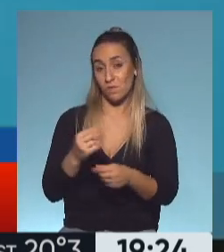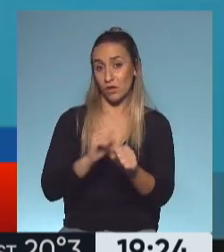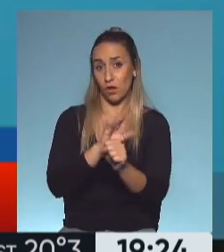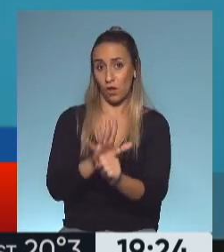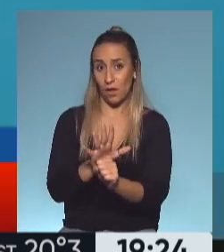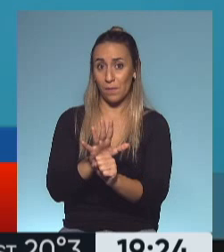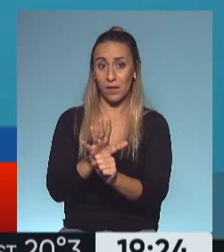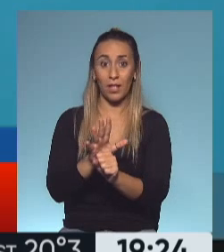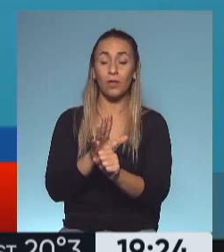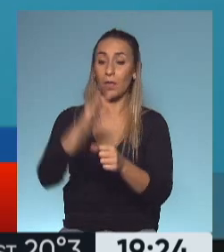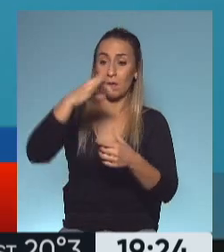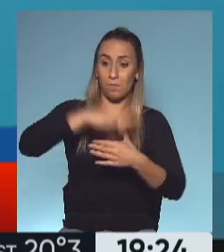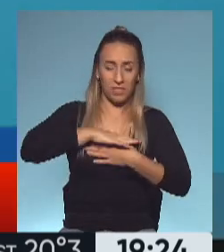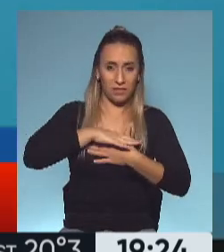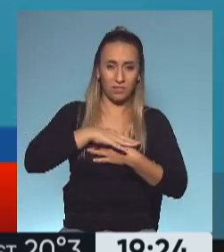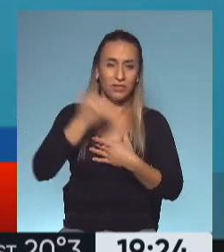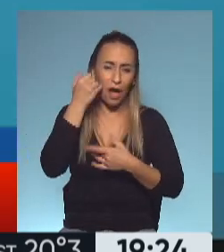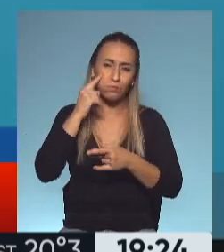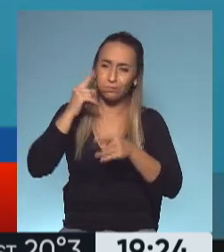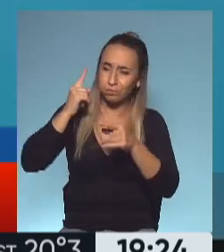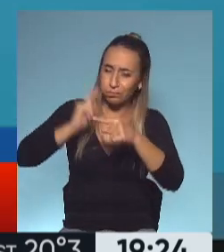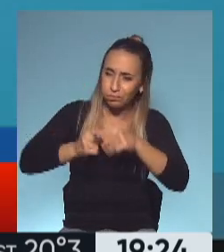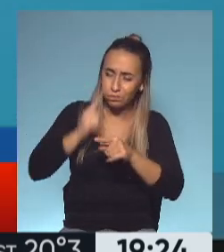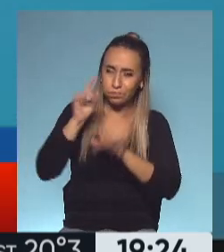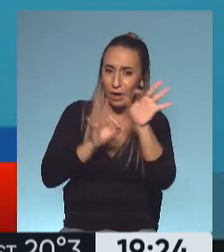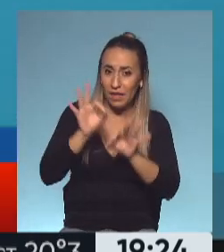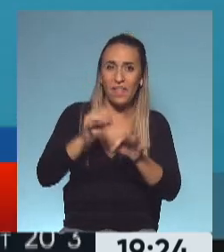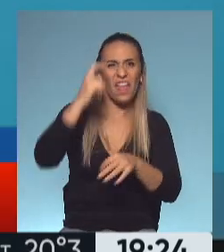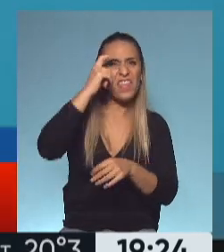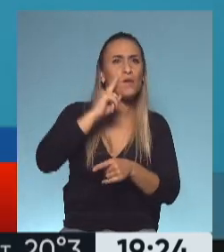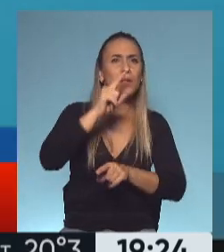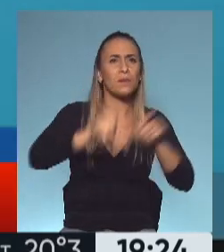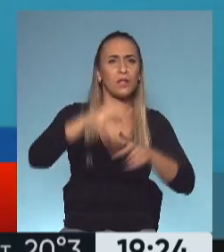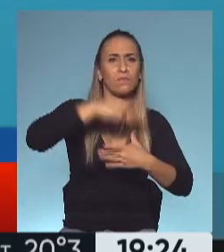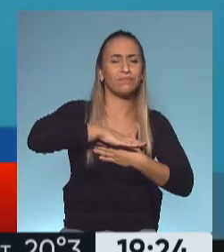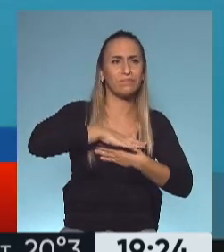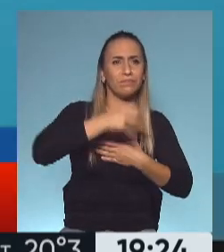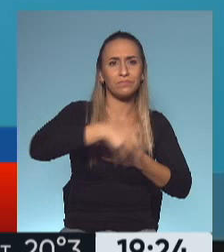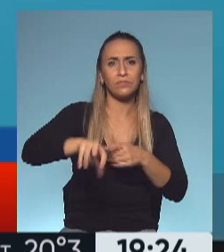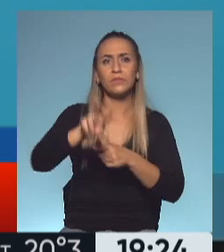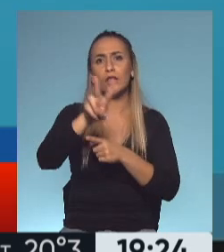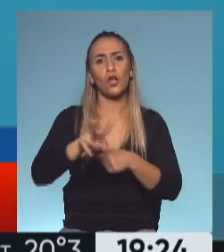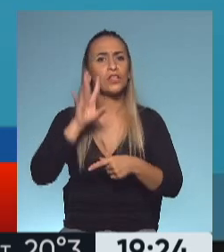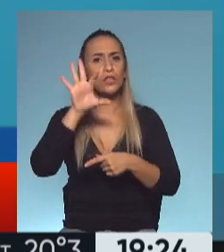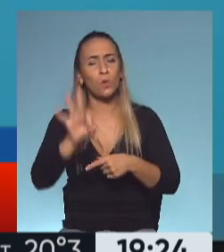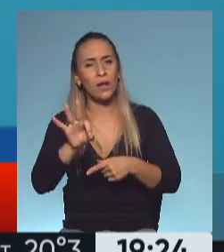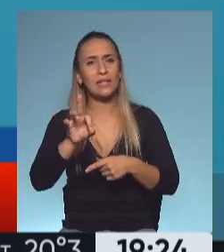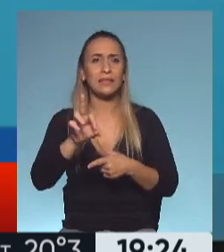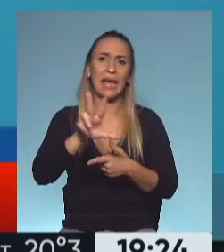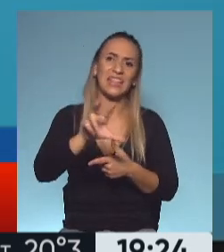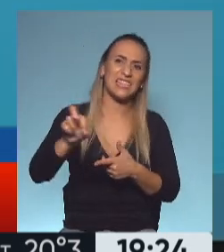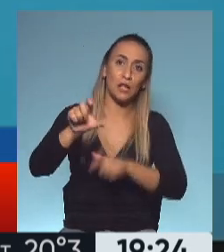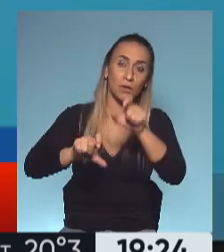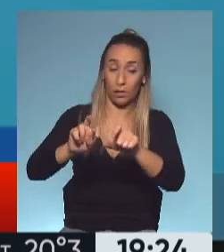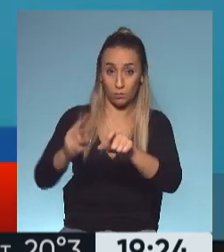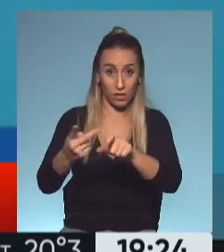muestra que cada 10.000 casos hay entre 250 y 300 muertos. Y lo repito